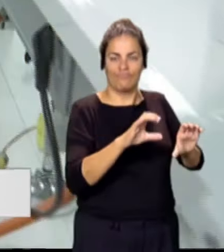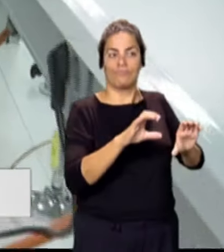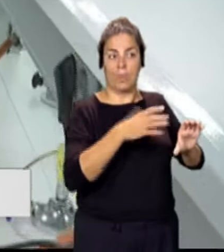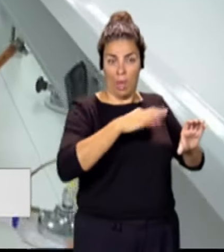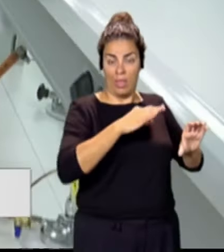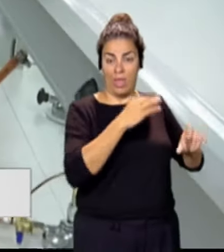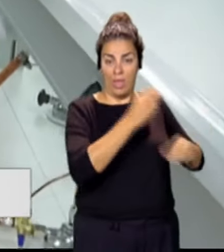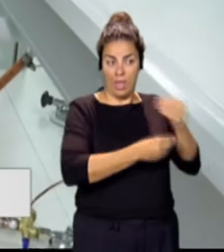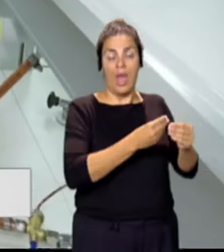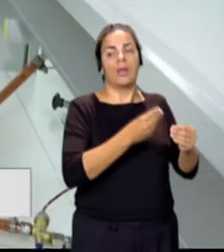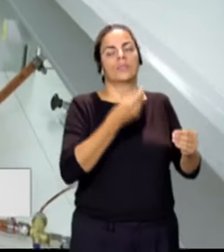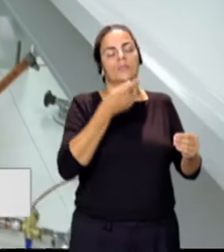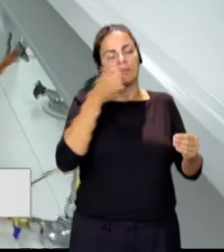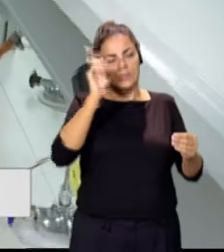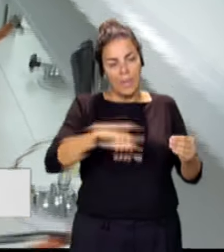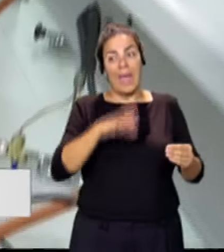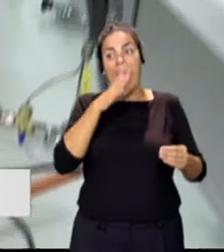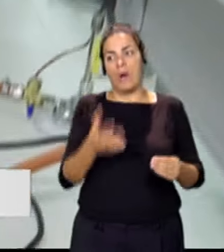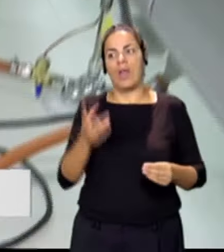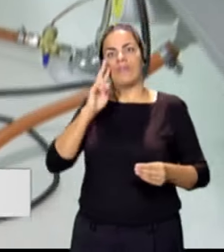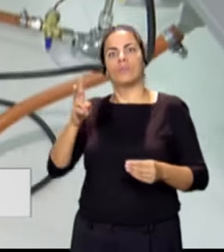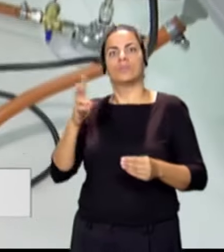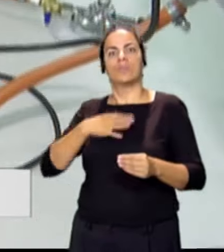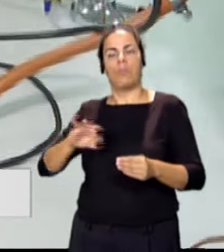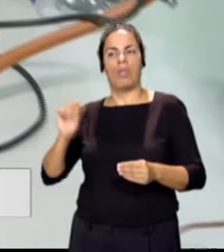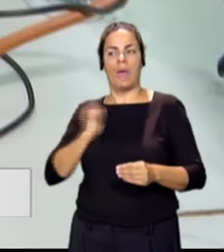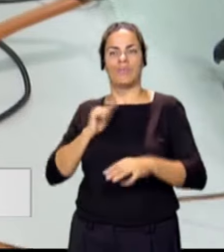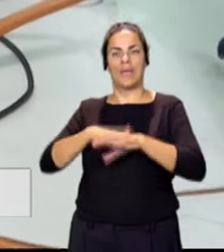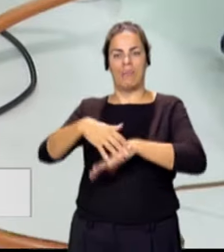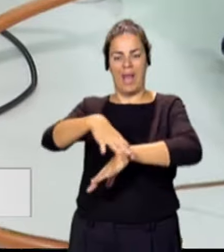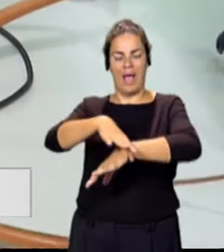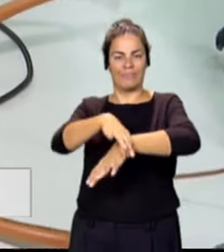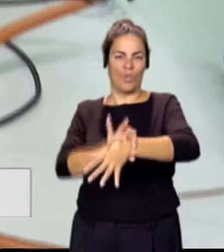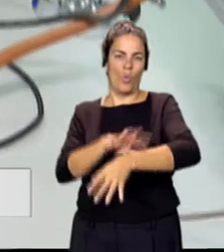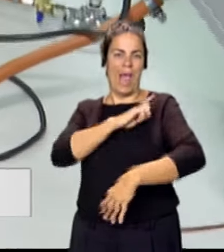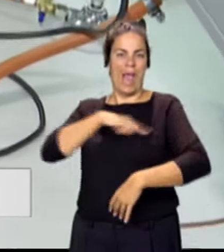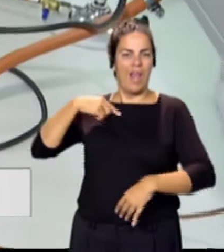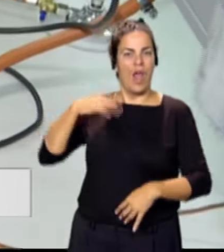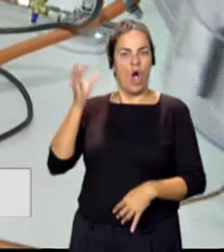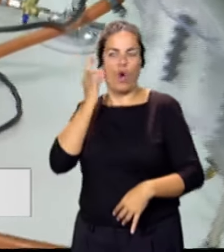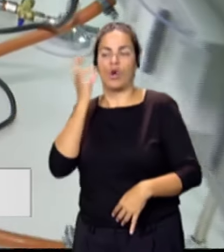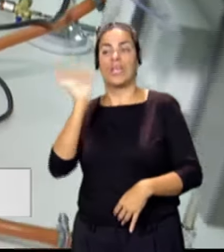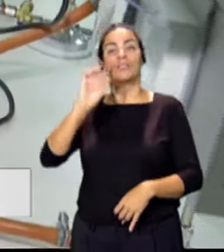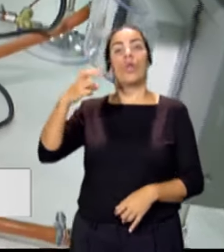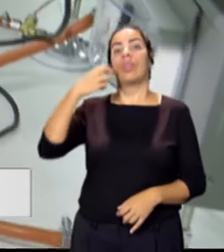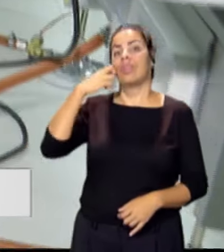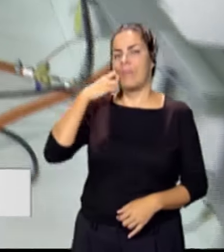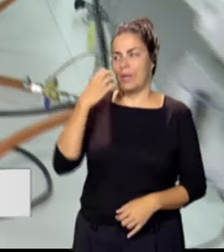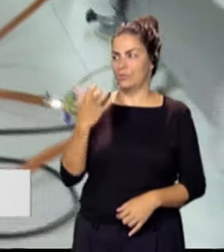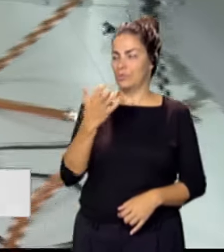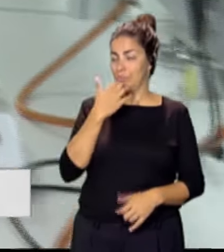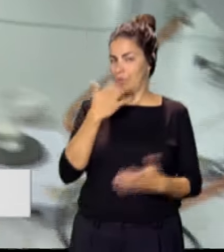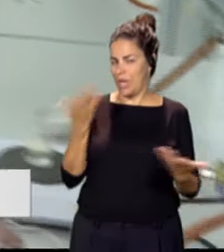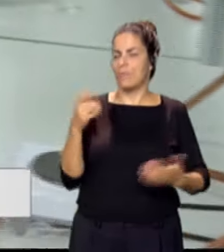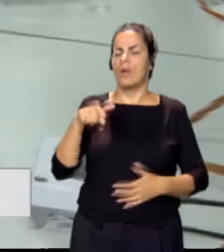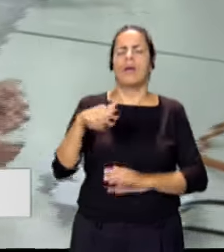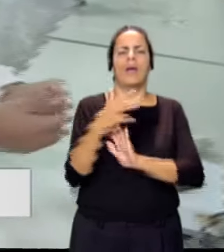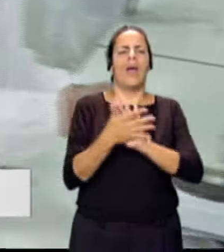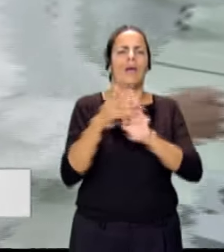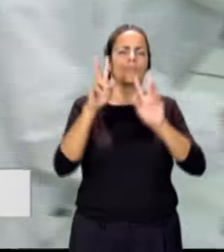hacer También inclus en joyería o en zapatos por poner algún ejemplo estamos hablando del proyecto Renacer